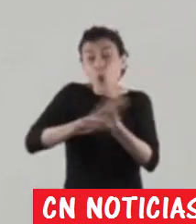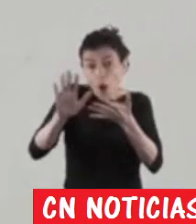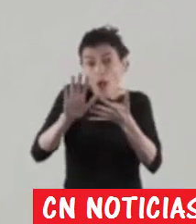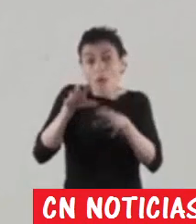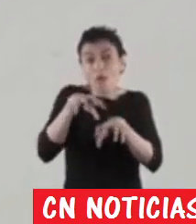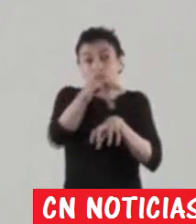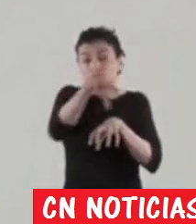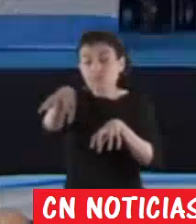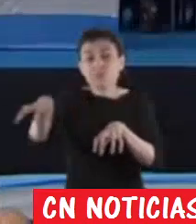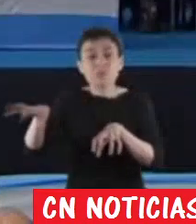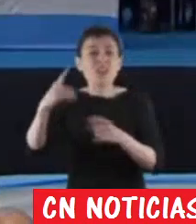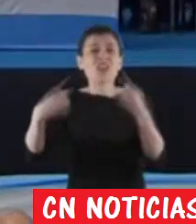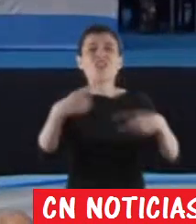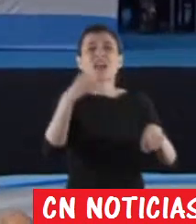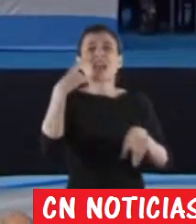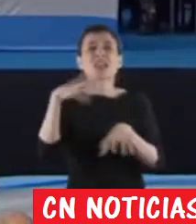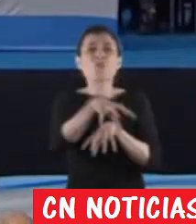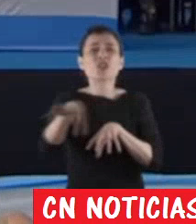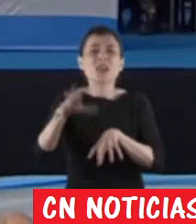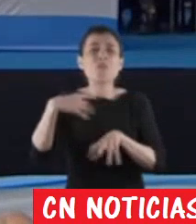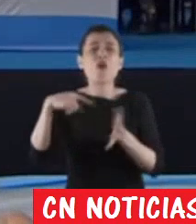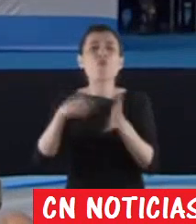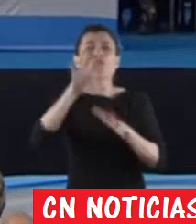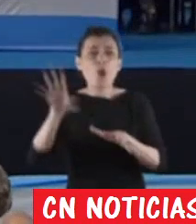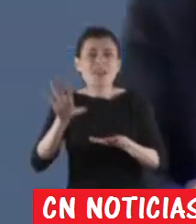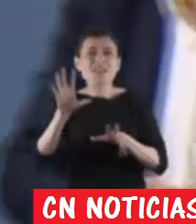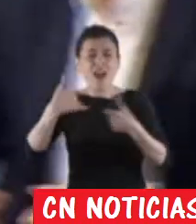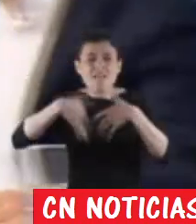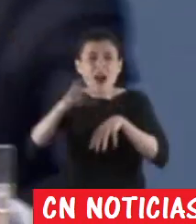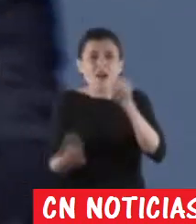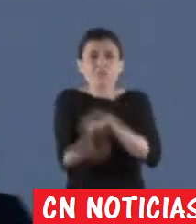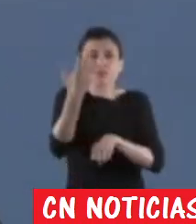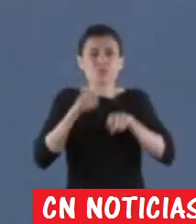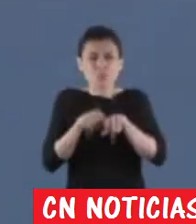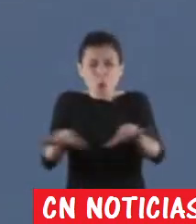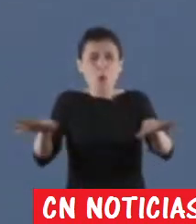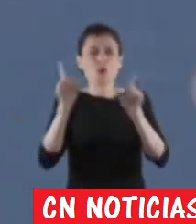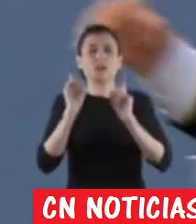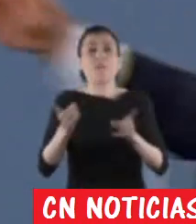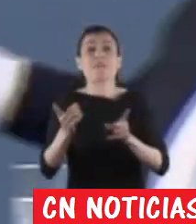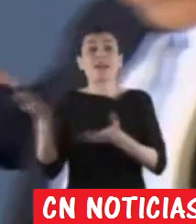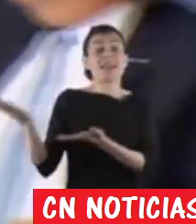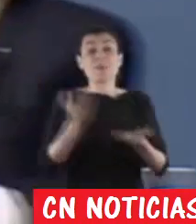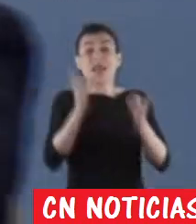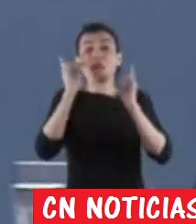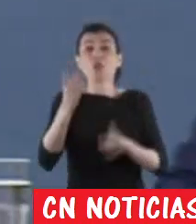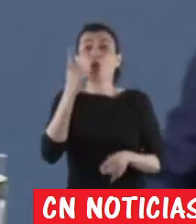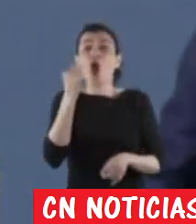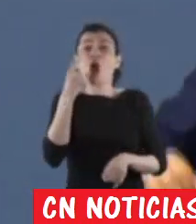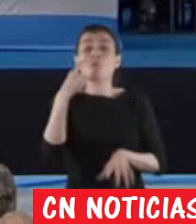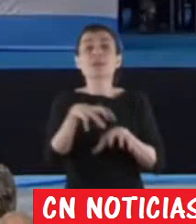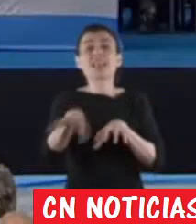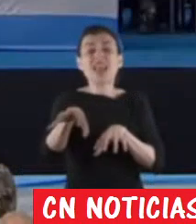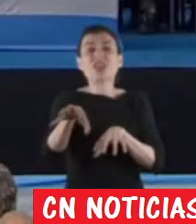multiplicar en los distintos municipios bonaerenses. Invitamos ahora a suscribir al intendente municipal de